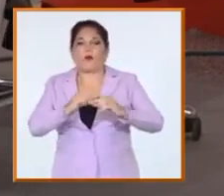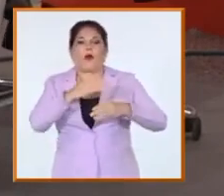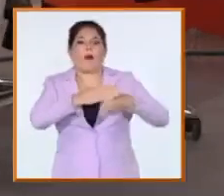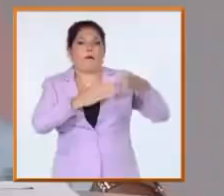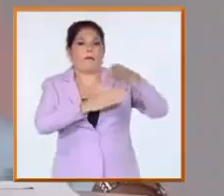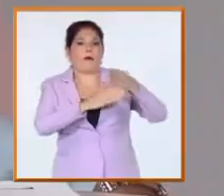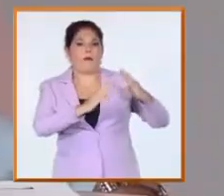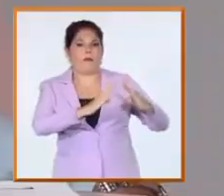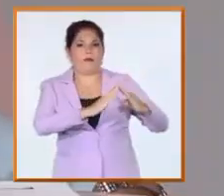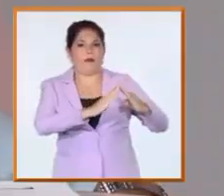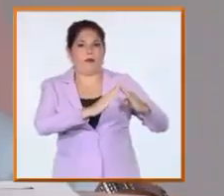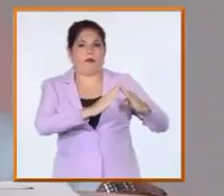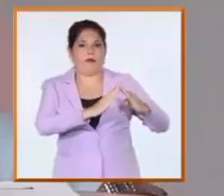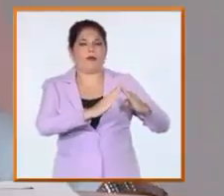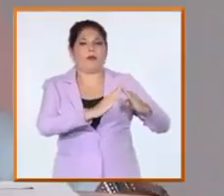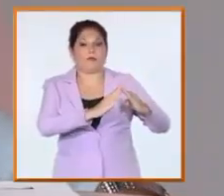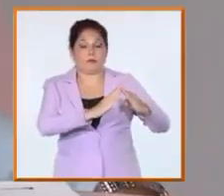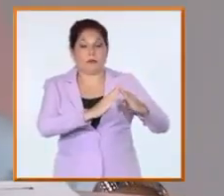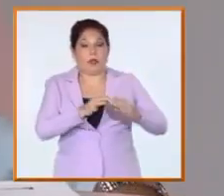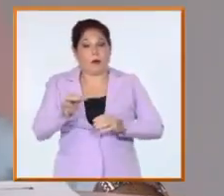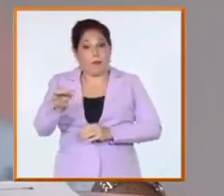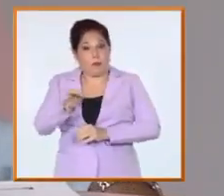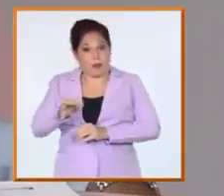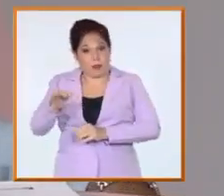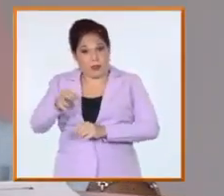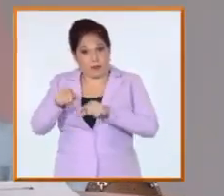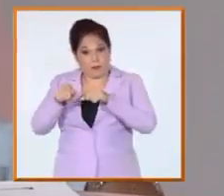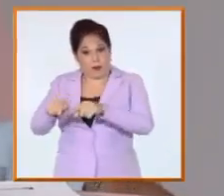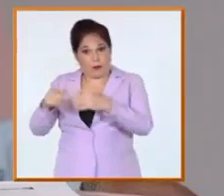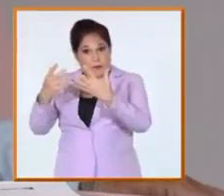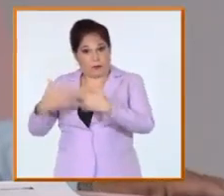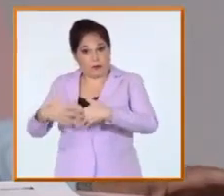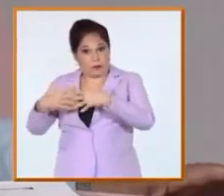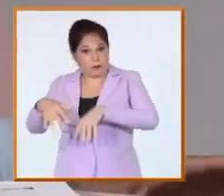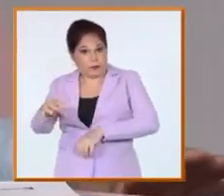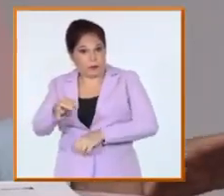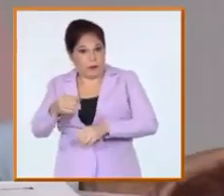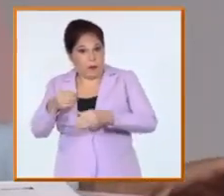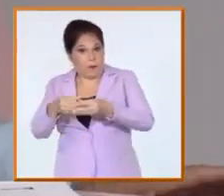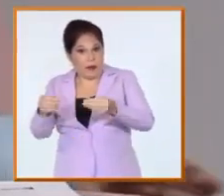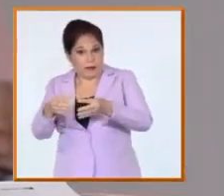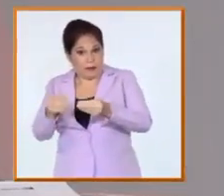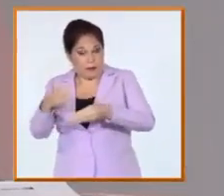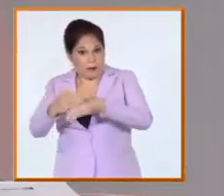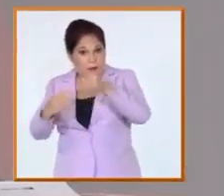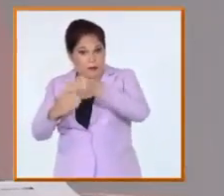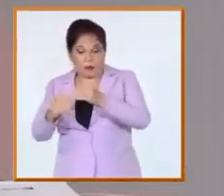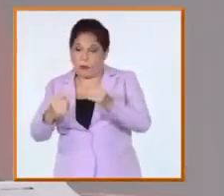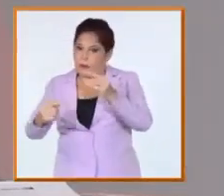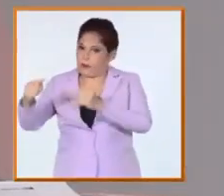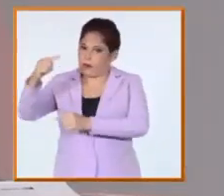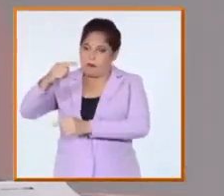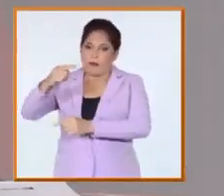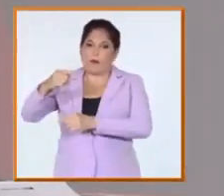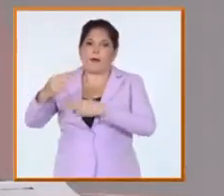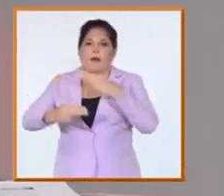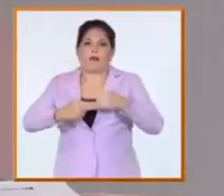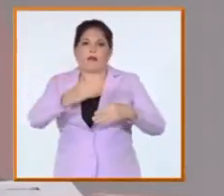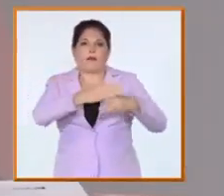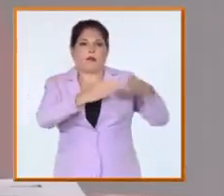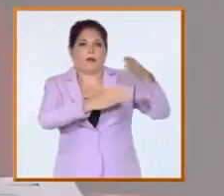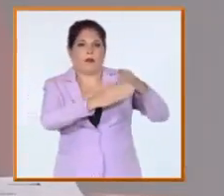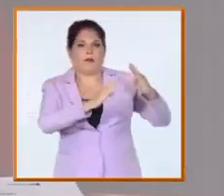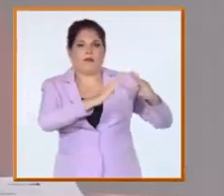en el país Sí a ver la producción local de materiales es la producción fundamental para la construcción de vivienda